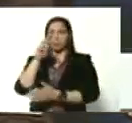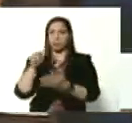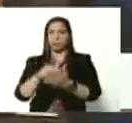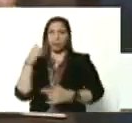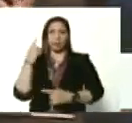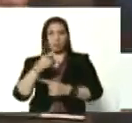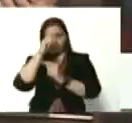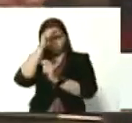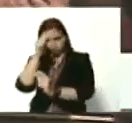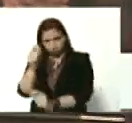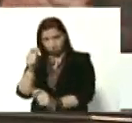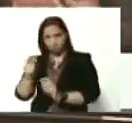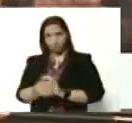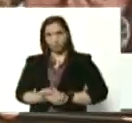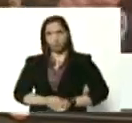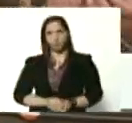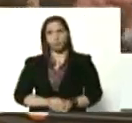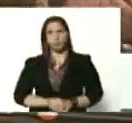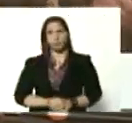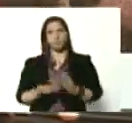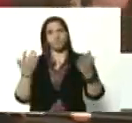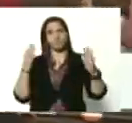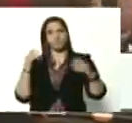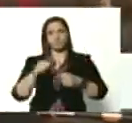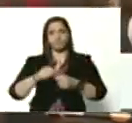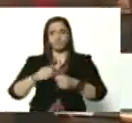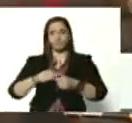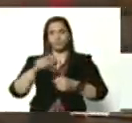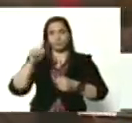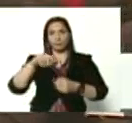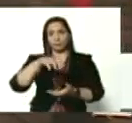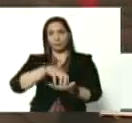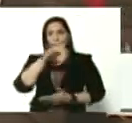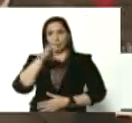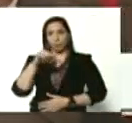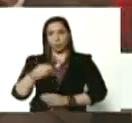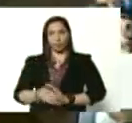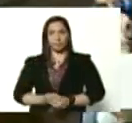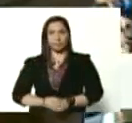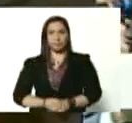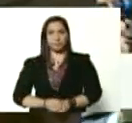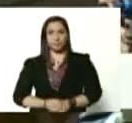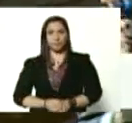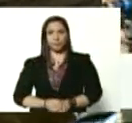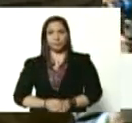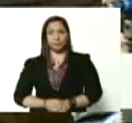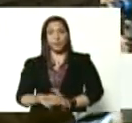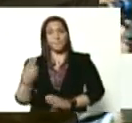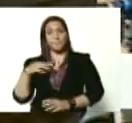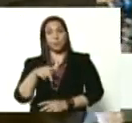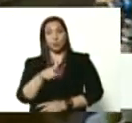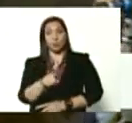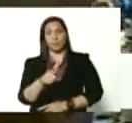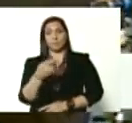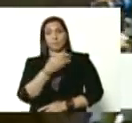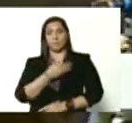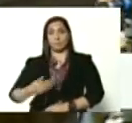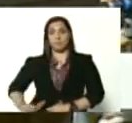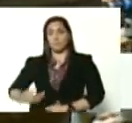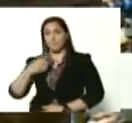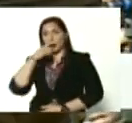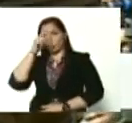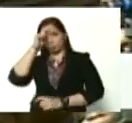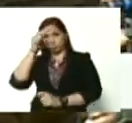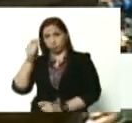reconocimiento a maracaibo al estado de estudio por eso el presidente nicolás maduro ha delegado